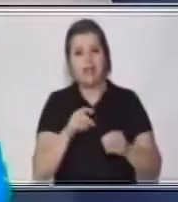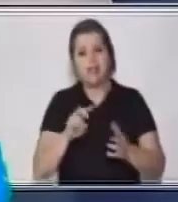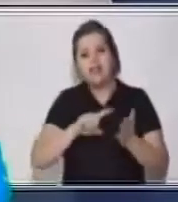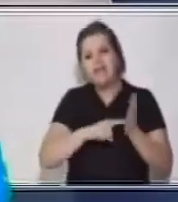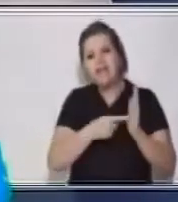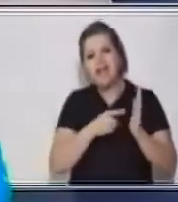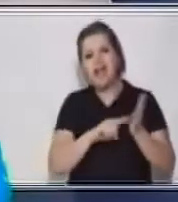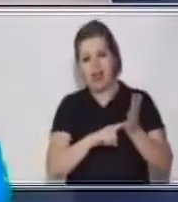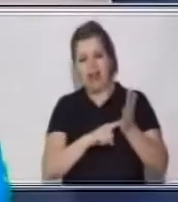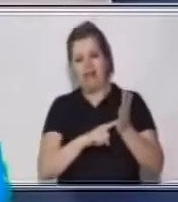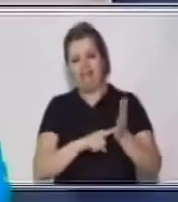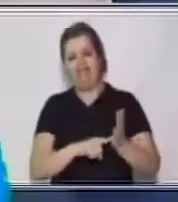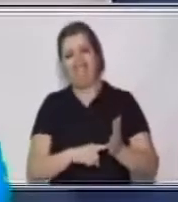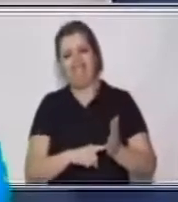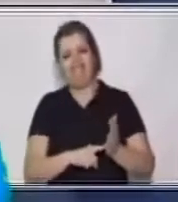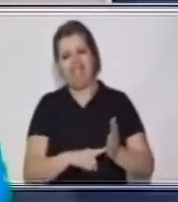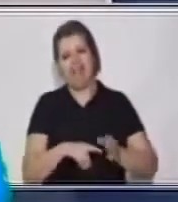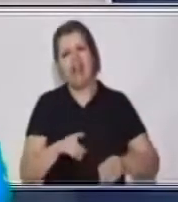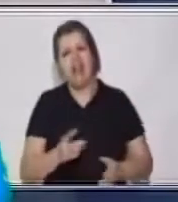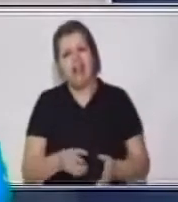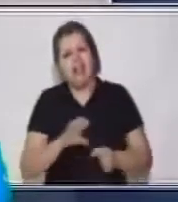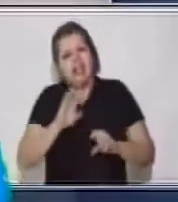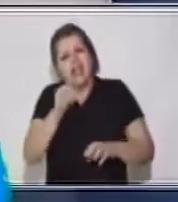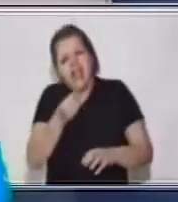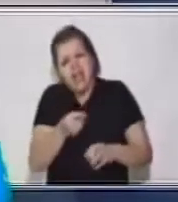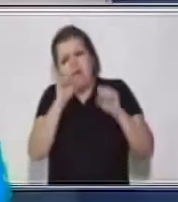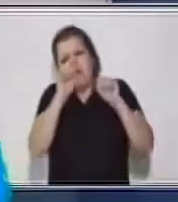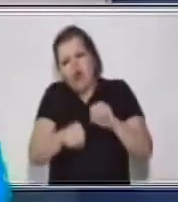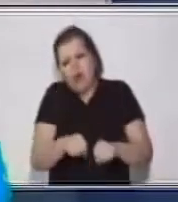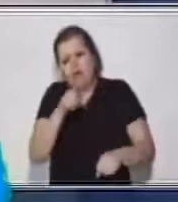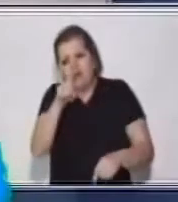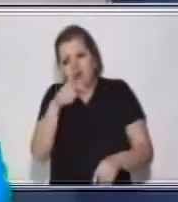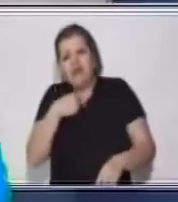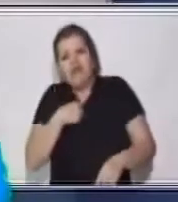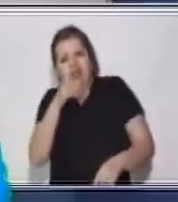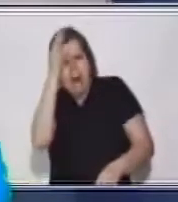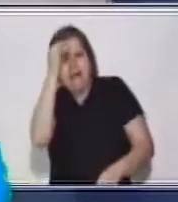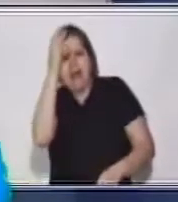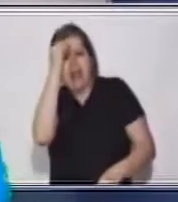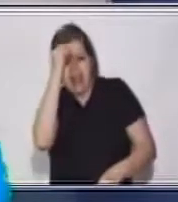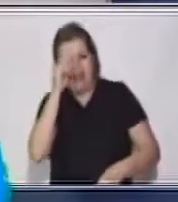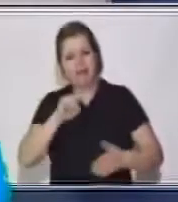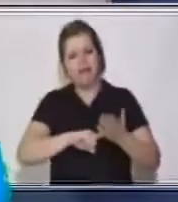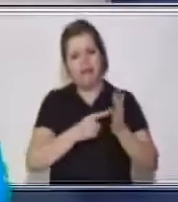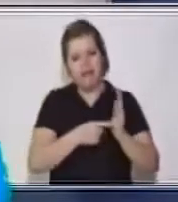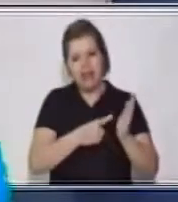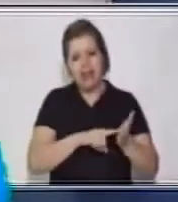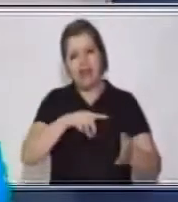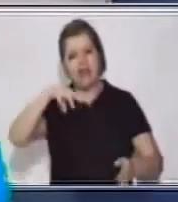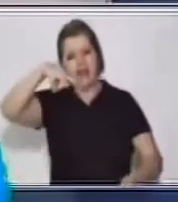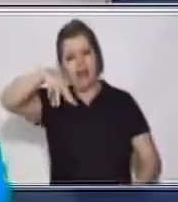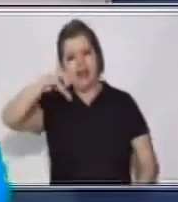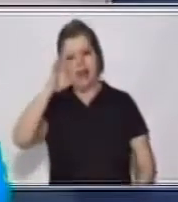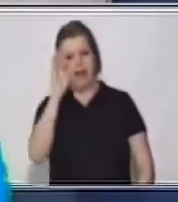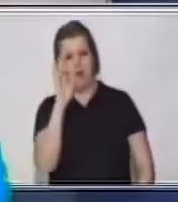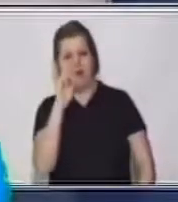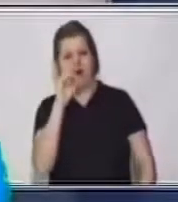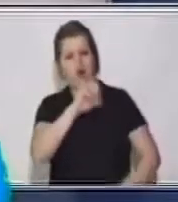morfológicas, pero ¿qué podemos hablar nosotros de la morfología? ¿Qué es la morfología? La morfología la